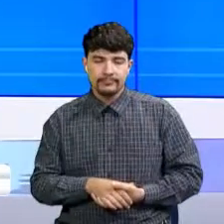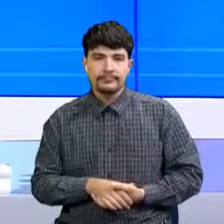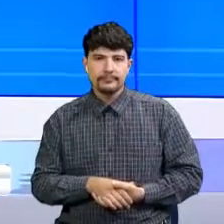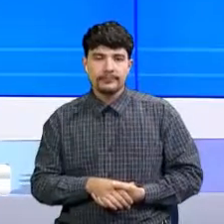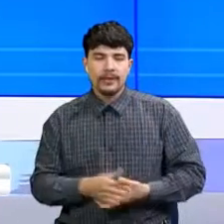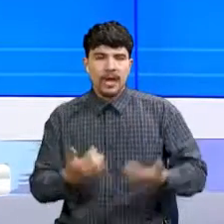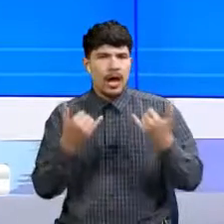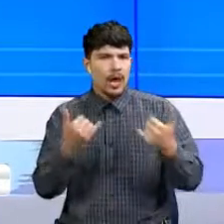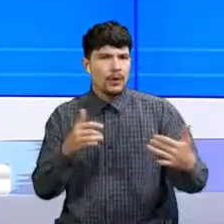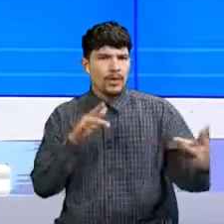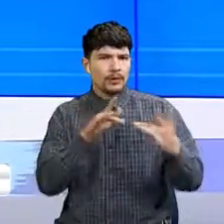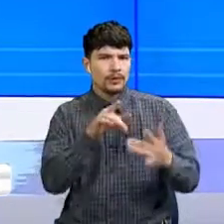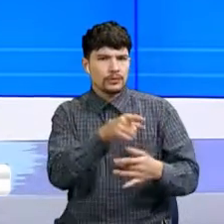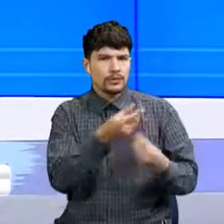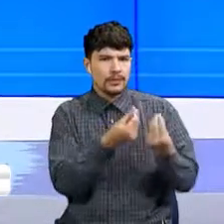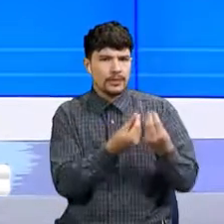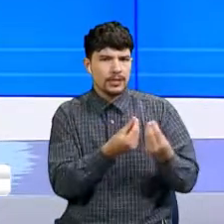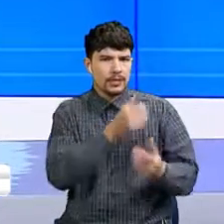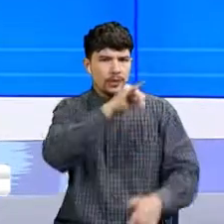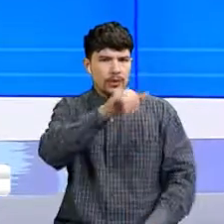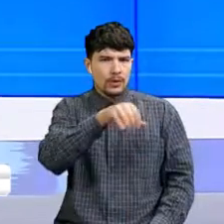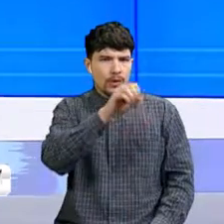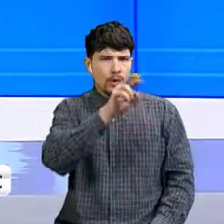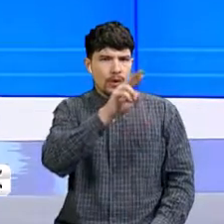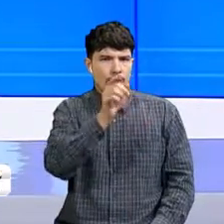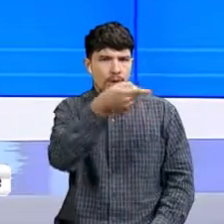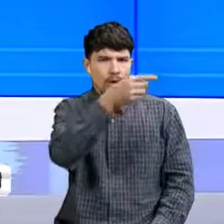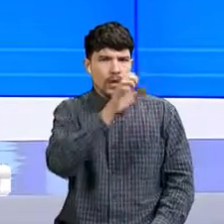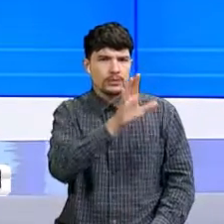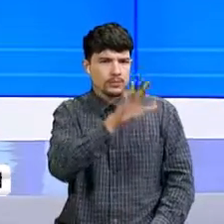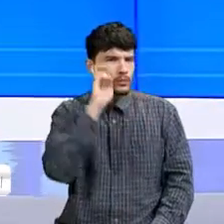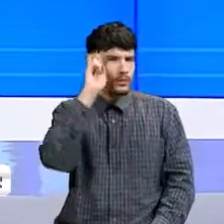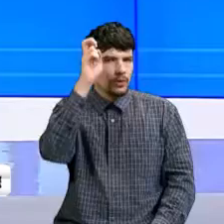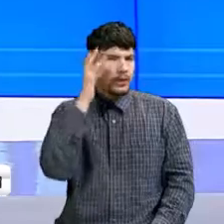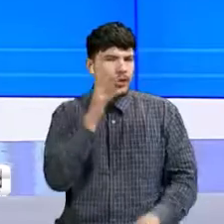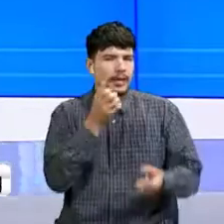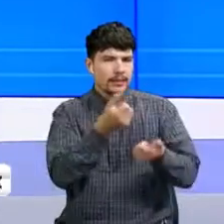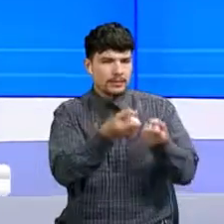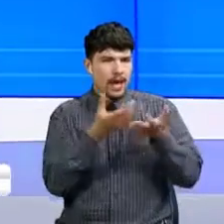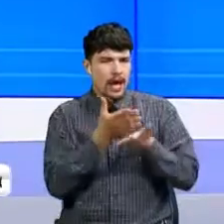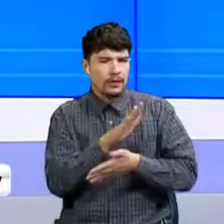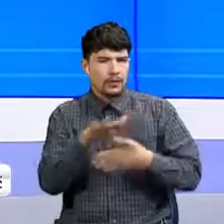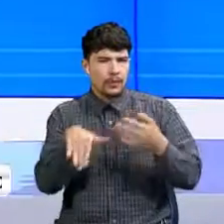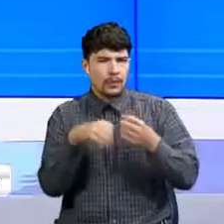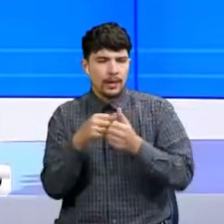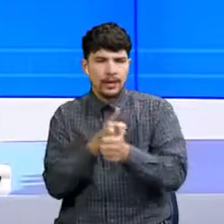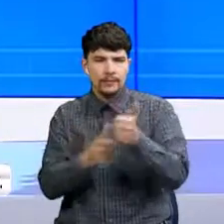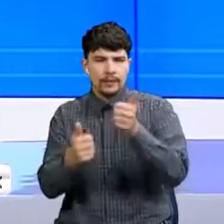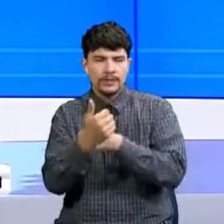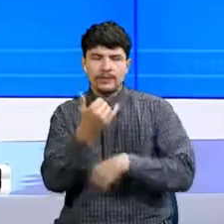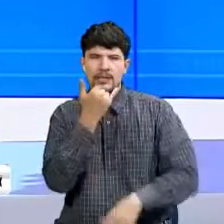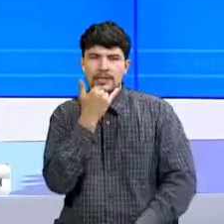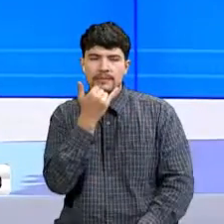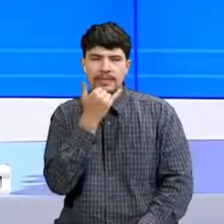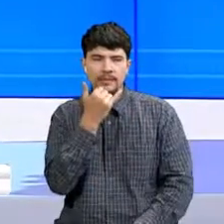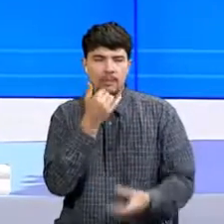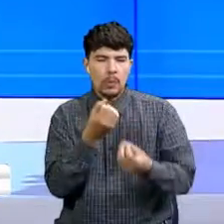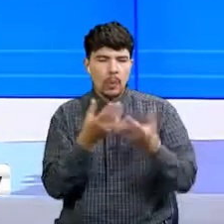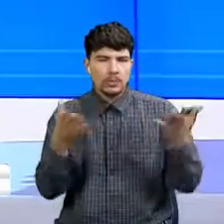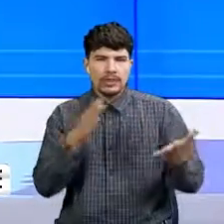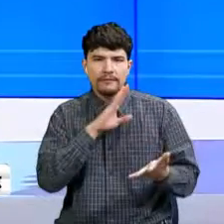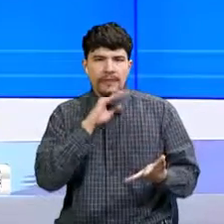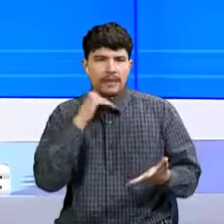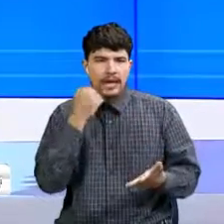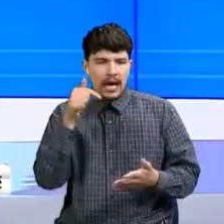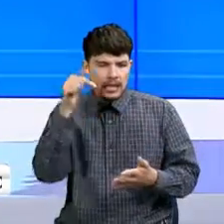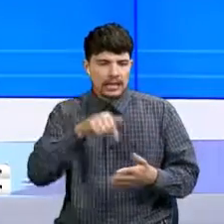Y nuevamente establecemos contacto con nuestro compañero Jorge Colmenares en Norte de Santander, quien nos entrega más detalles sobre la presunta presencia de focos de malaria y rabia